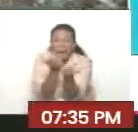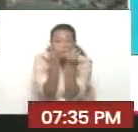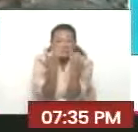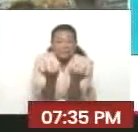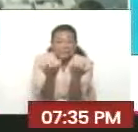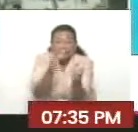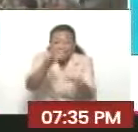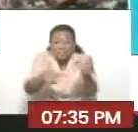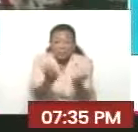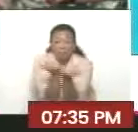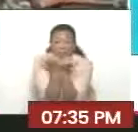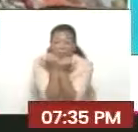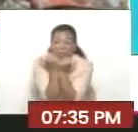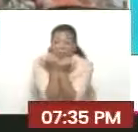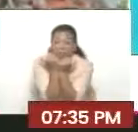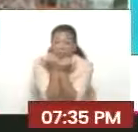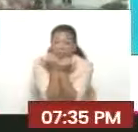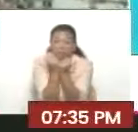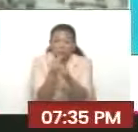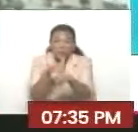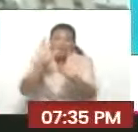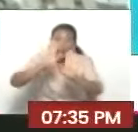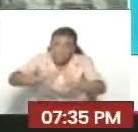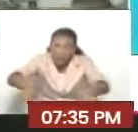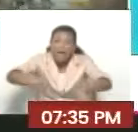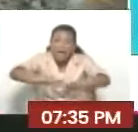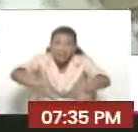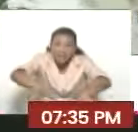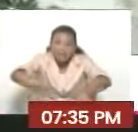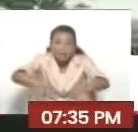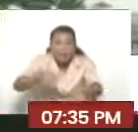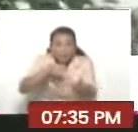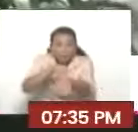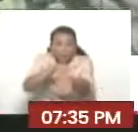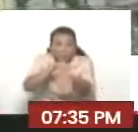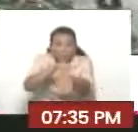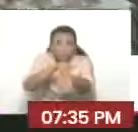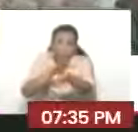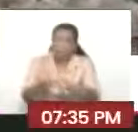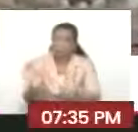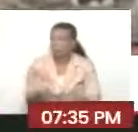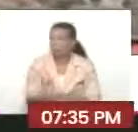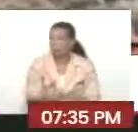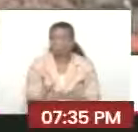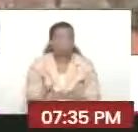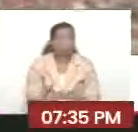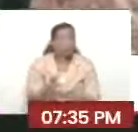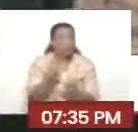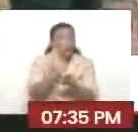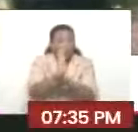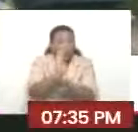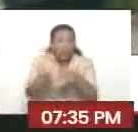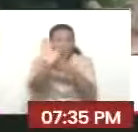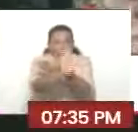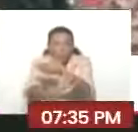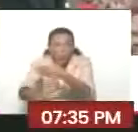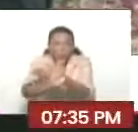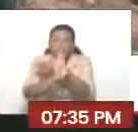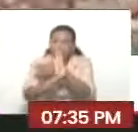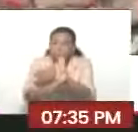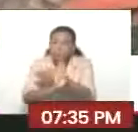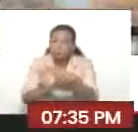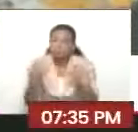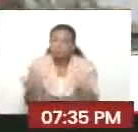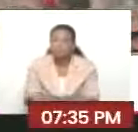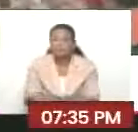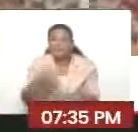así, yo le hacía a la gente así, para que se abrieran, con cuidado. Y